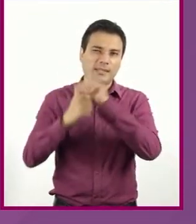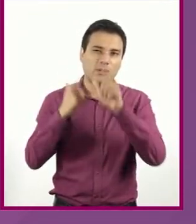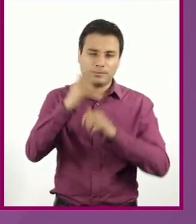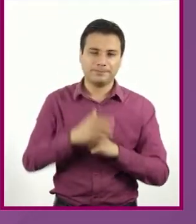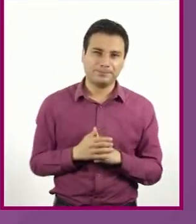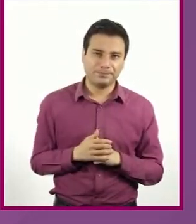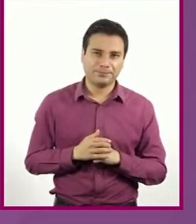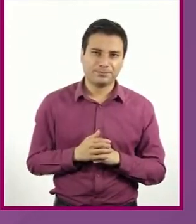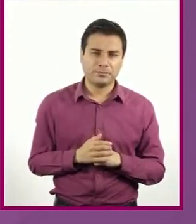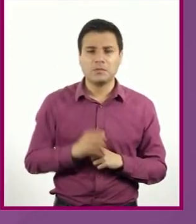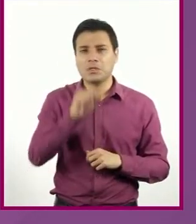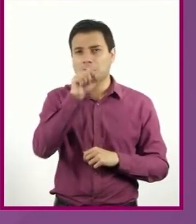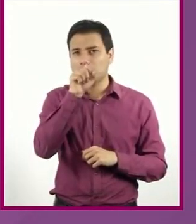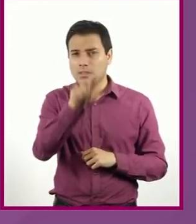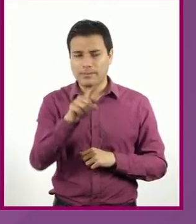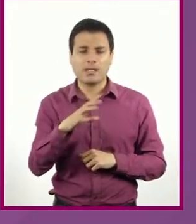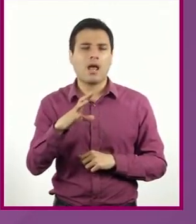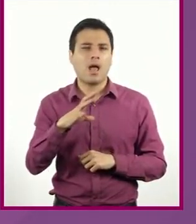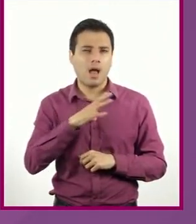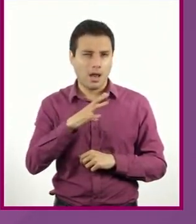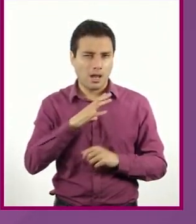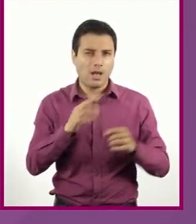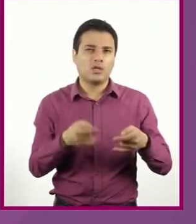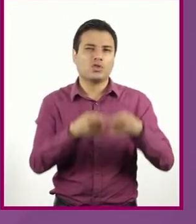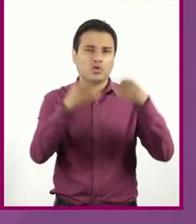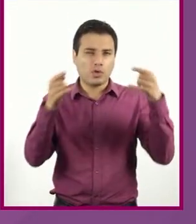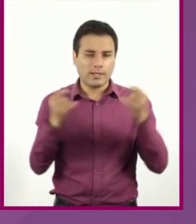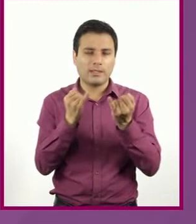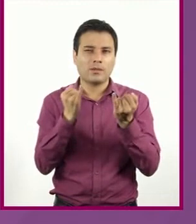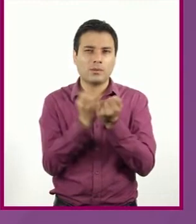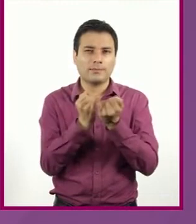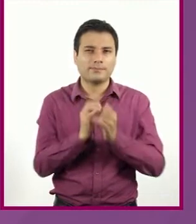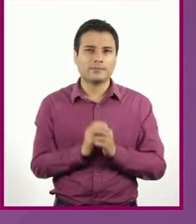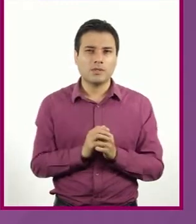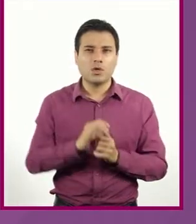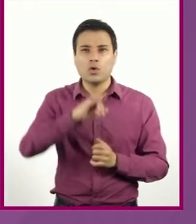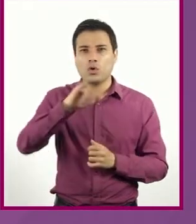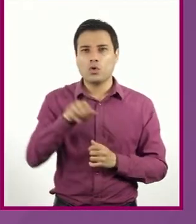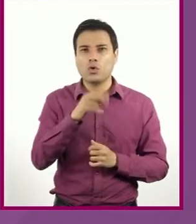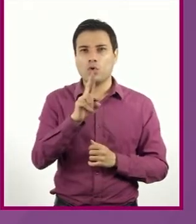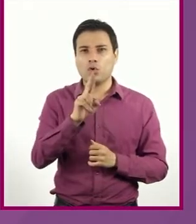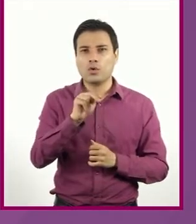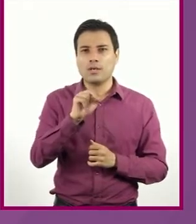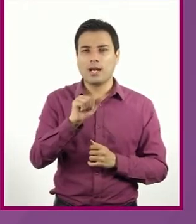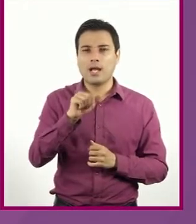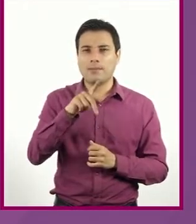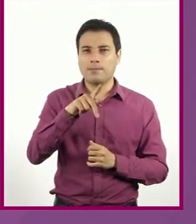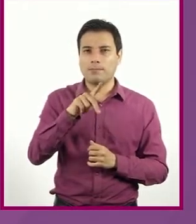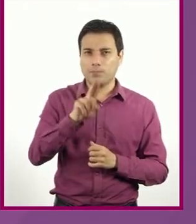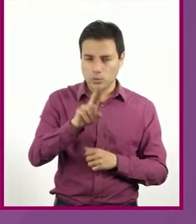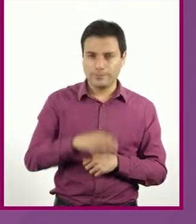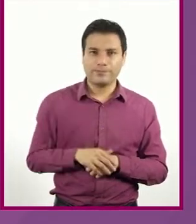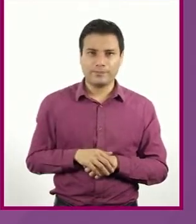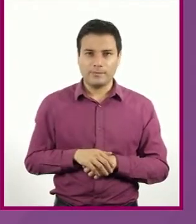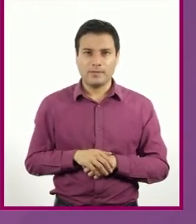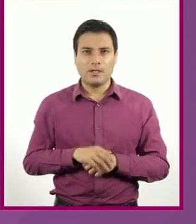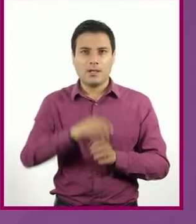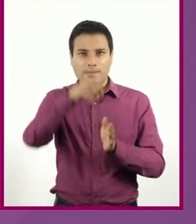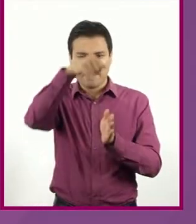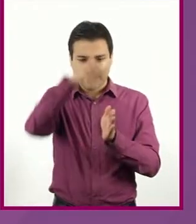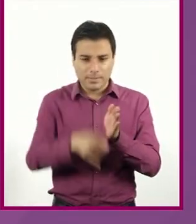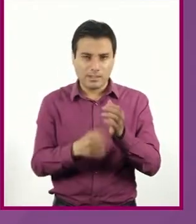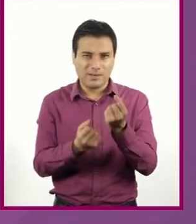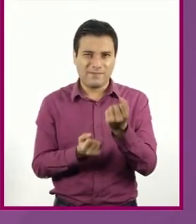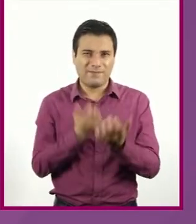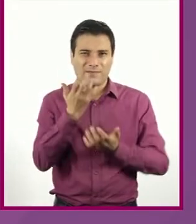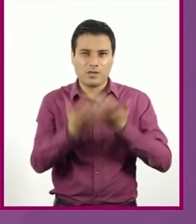También se puede encontrar un relato similar en el descenso de Hunahpu e Xbalanque al inframundo, según la